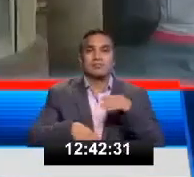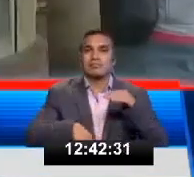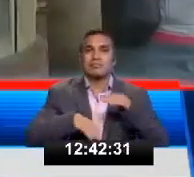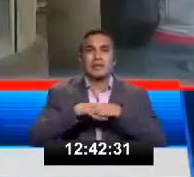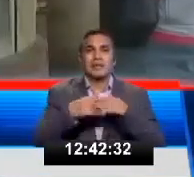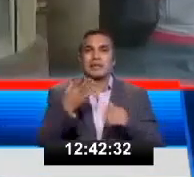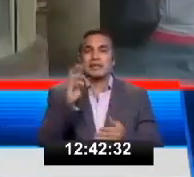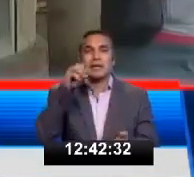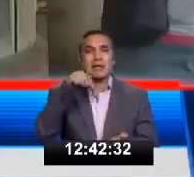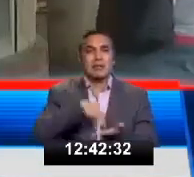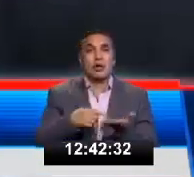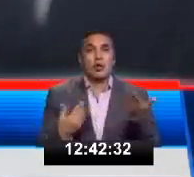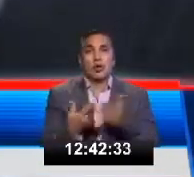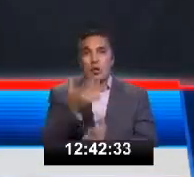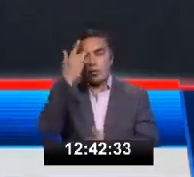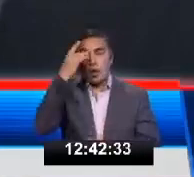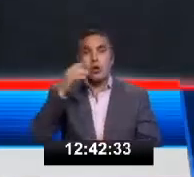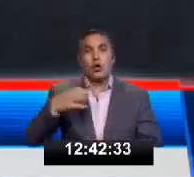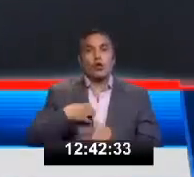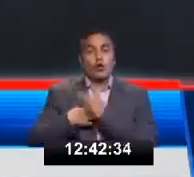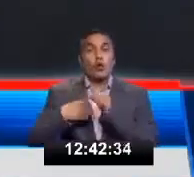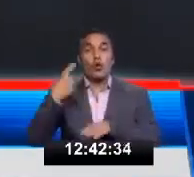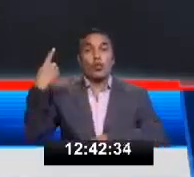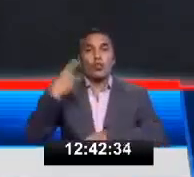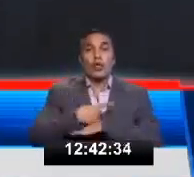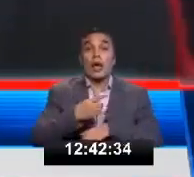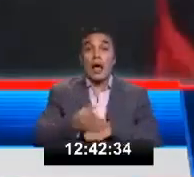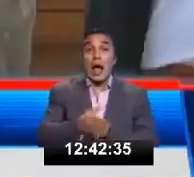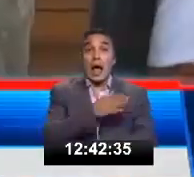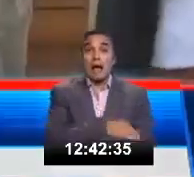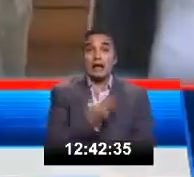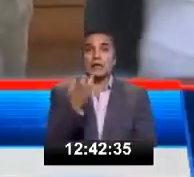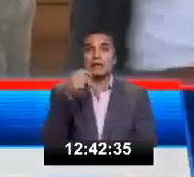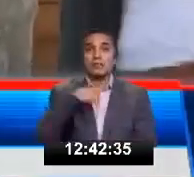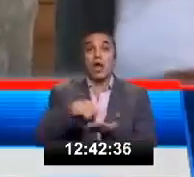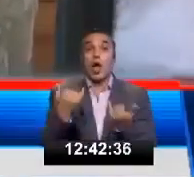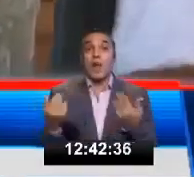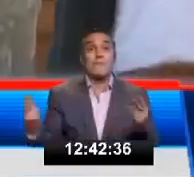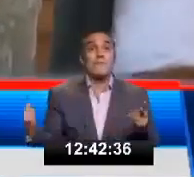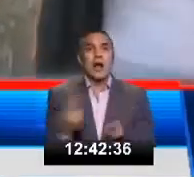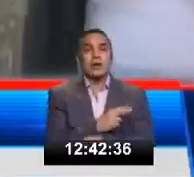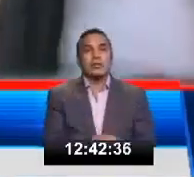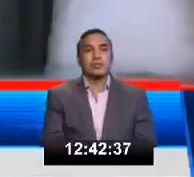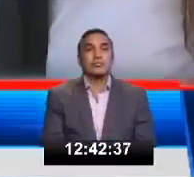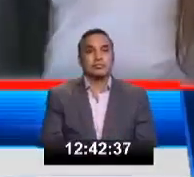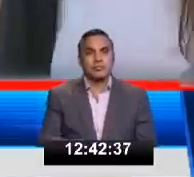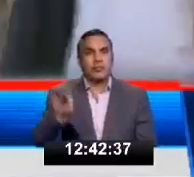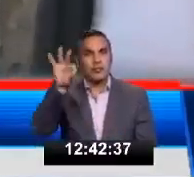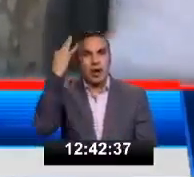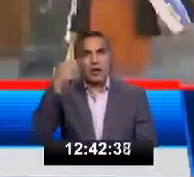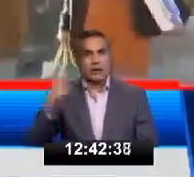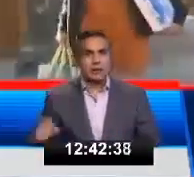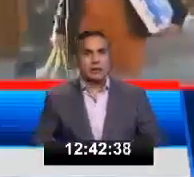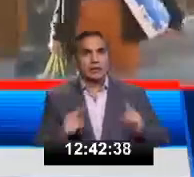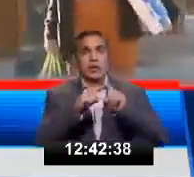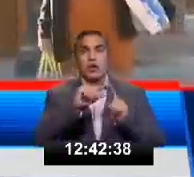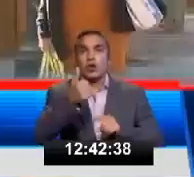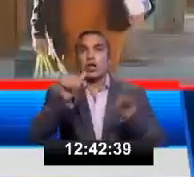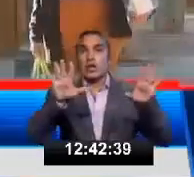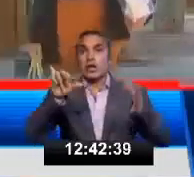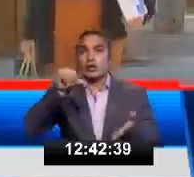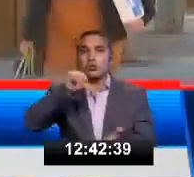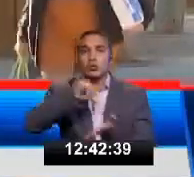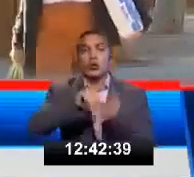16.000 nuevos casos diarios de covite superando el récord anterior de 13.000 ante la situación parís y otras 10 ciudades fueron